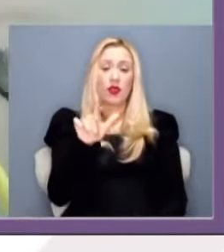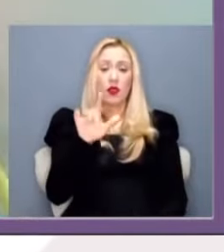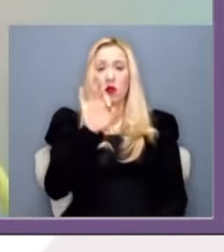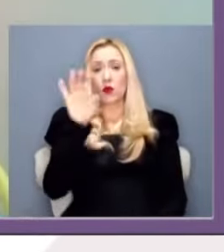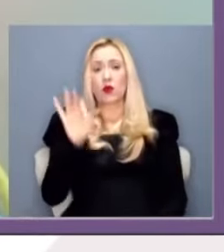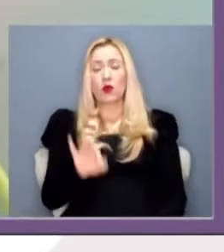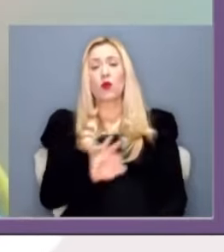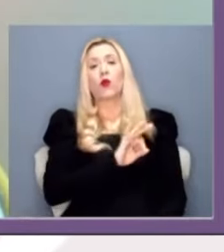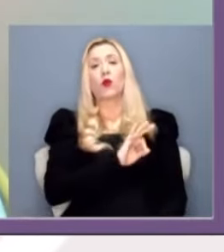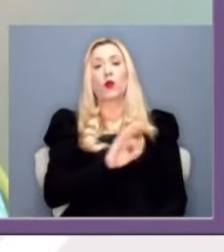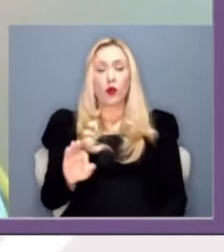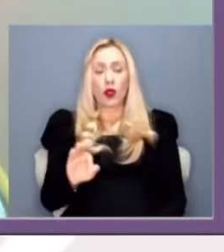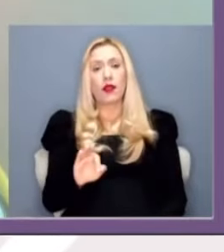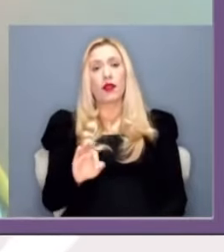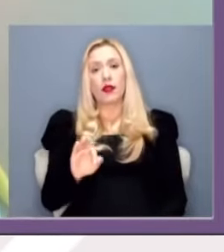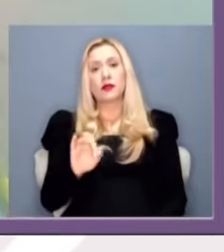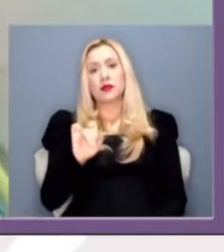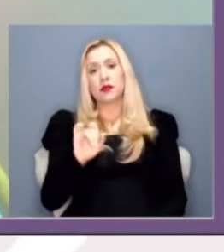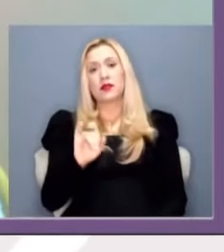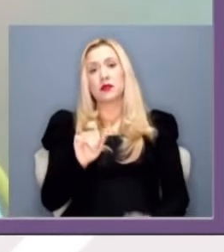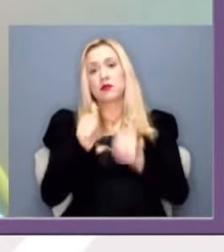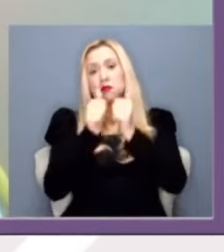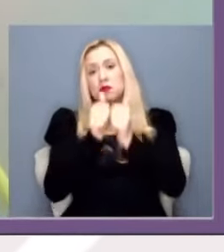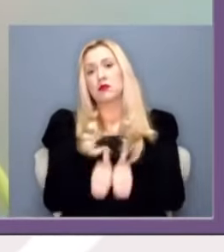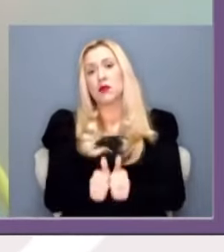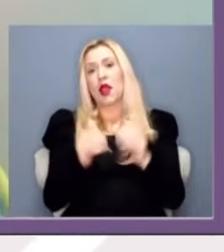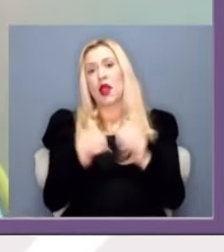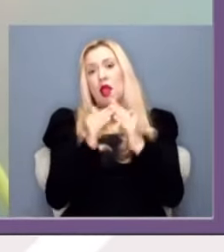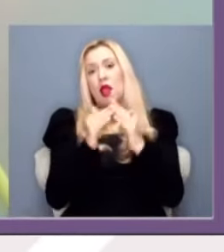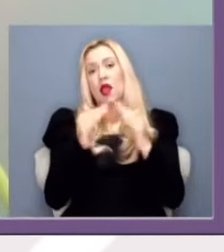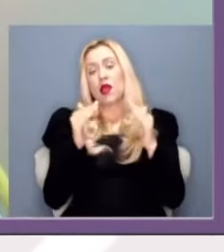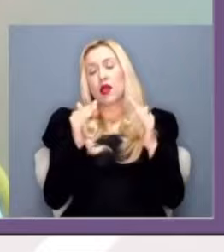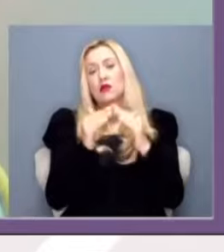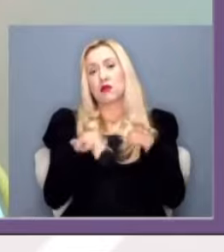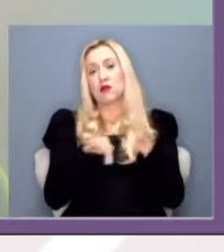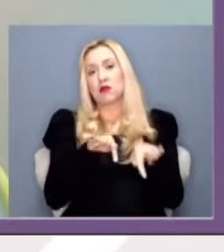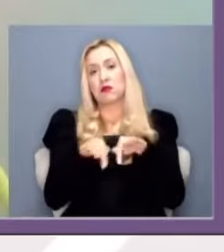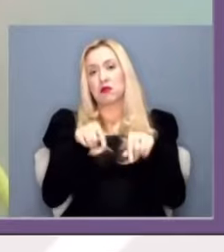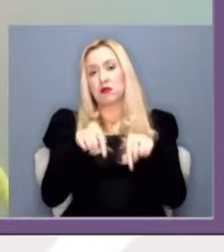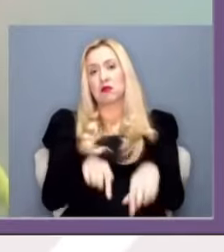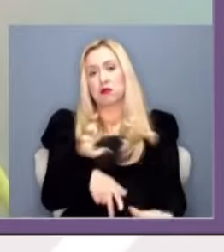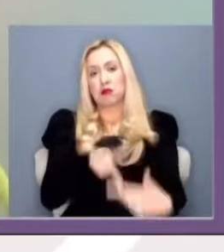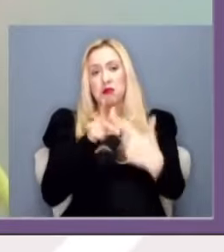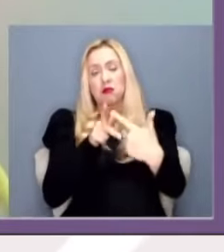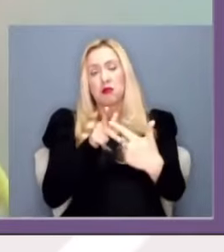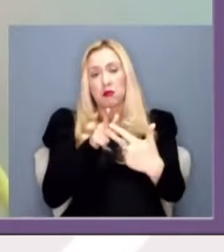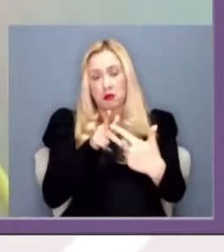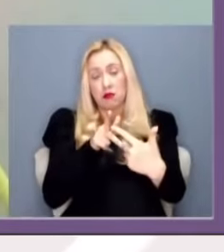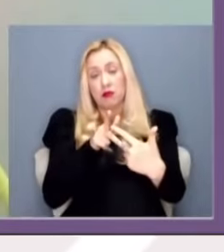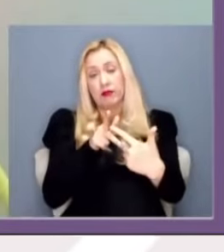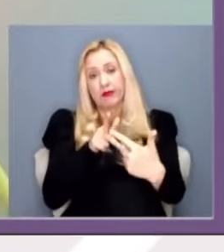47.50% pudo respetar la cuarentena y quedarse en su vivienda a trabajar. En el mismo dato,